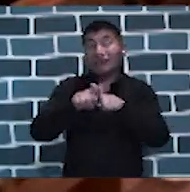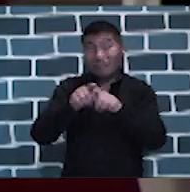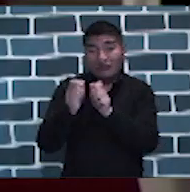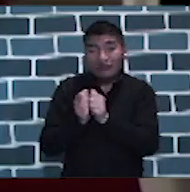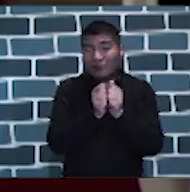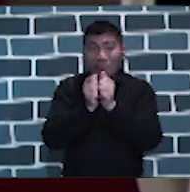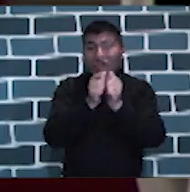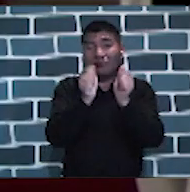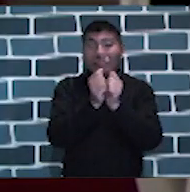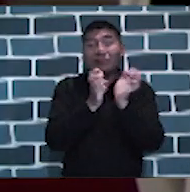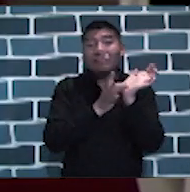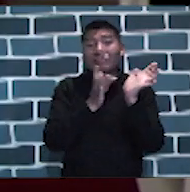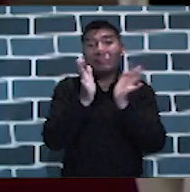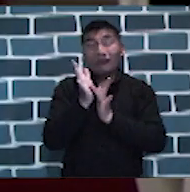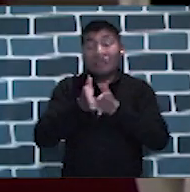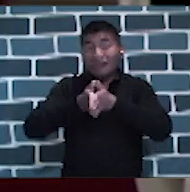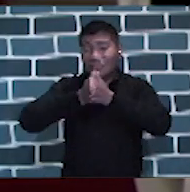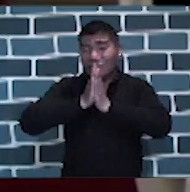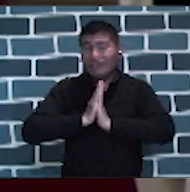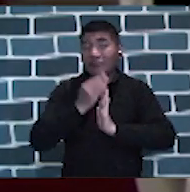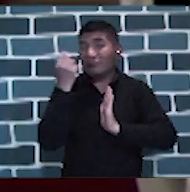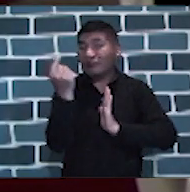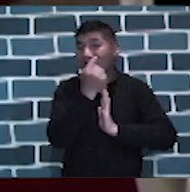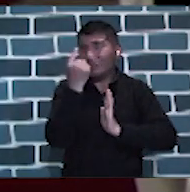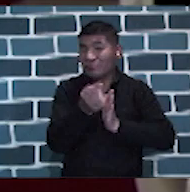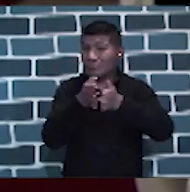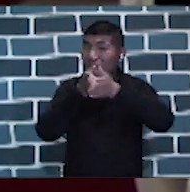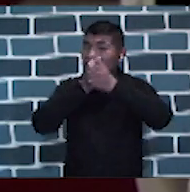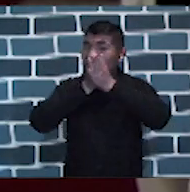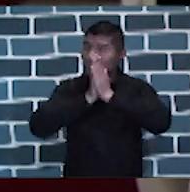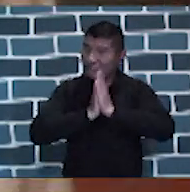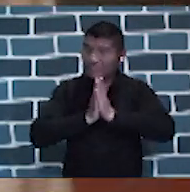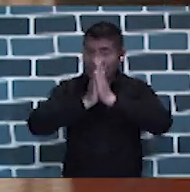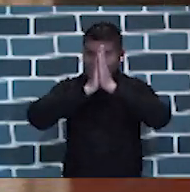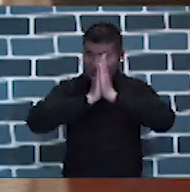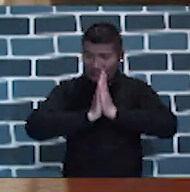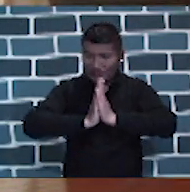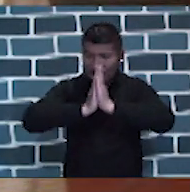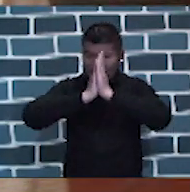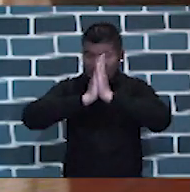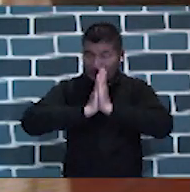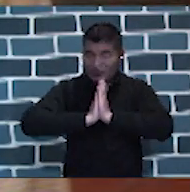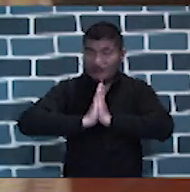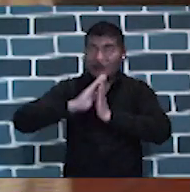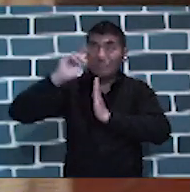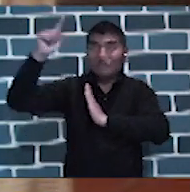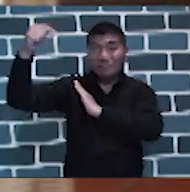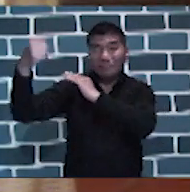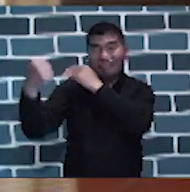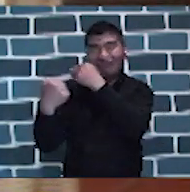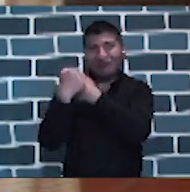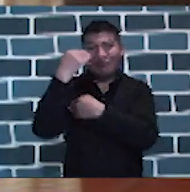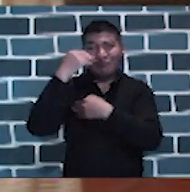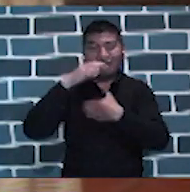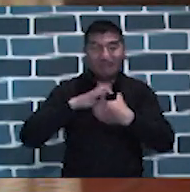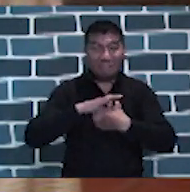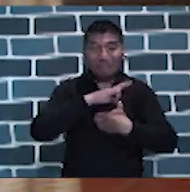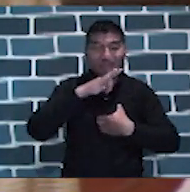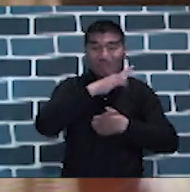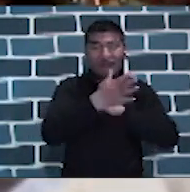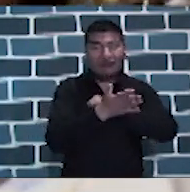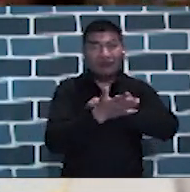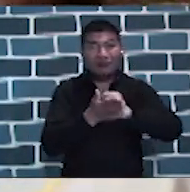Jesús, pidamos siempre, supliquemos en oración para que envíe el Espíritu Santo a la